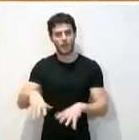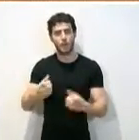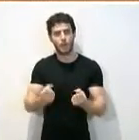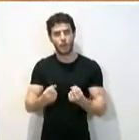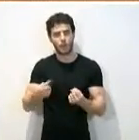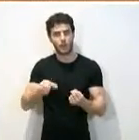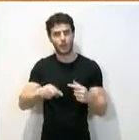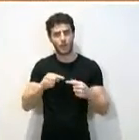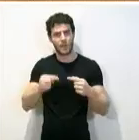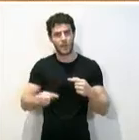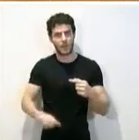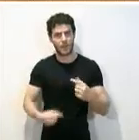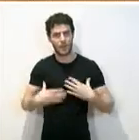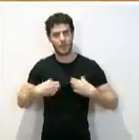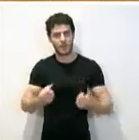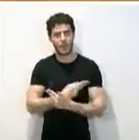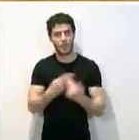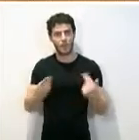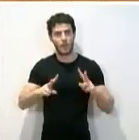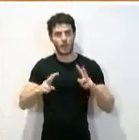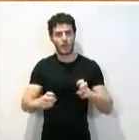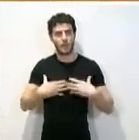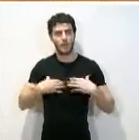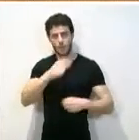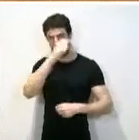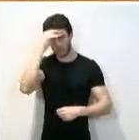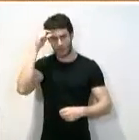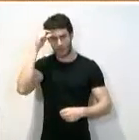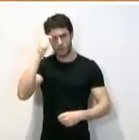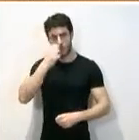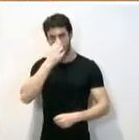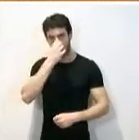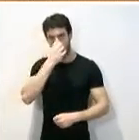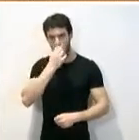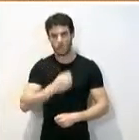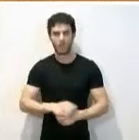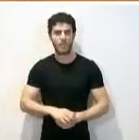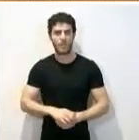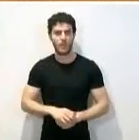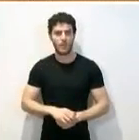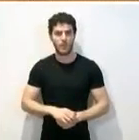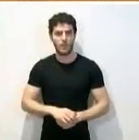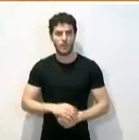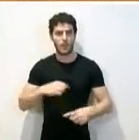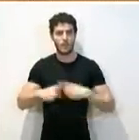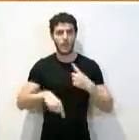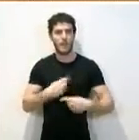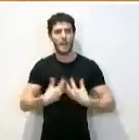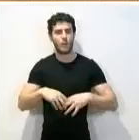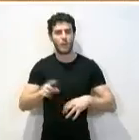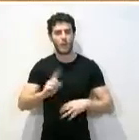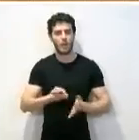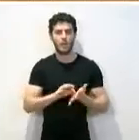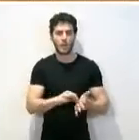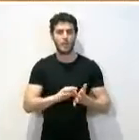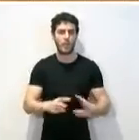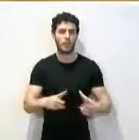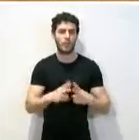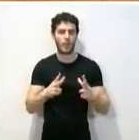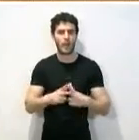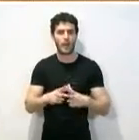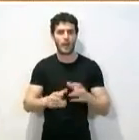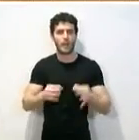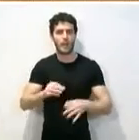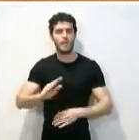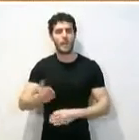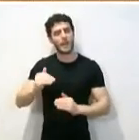deficiencias de la sanidad pública en materia de salud mental. Me ha matado la familia disfuncional, los servicios sociales, el fiscal de menores y,